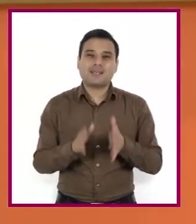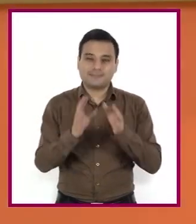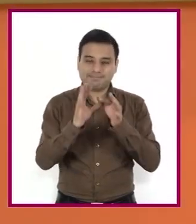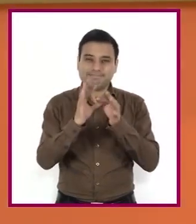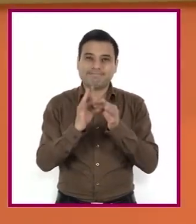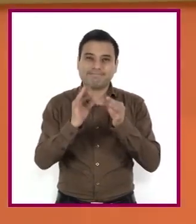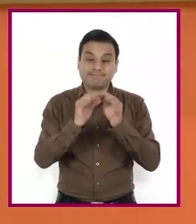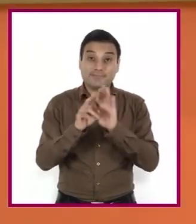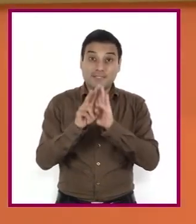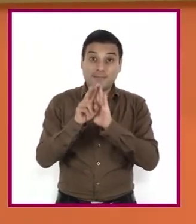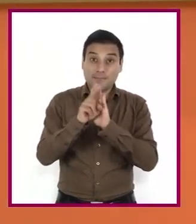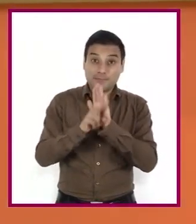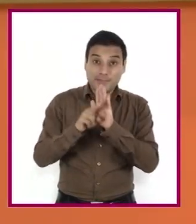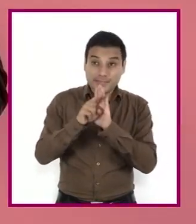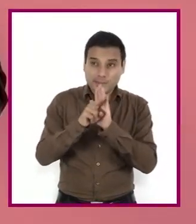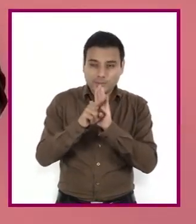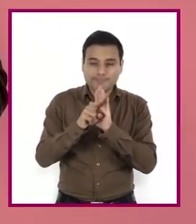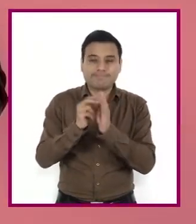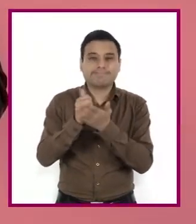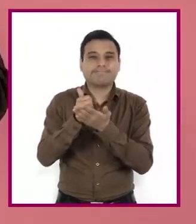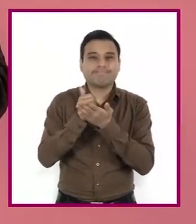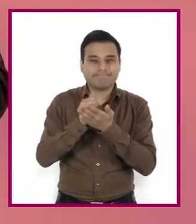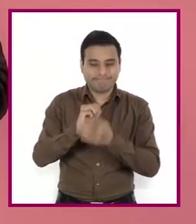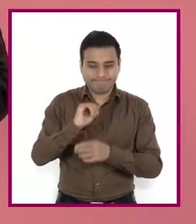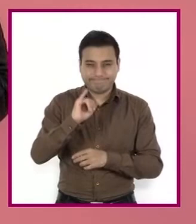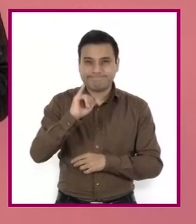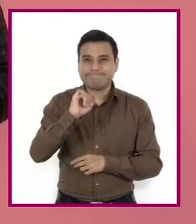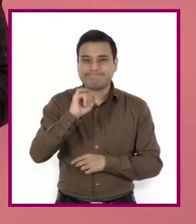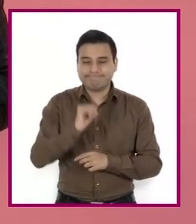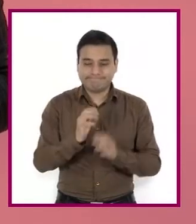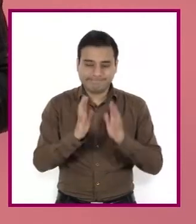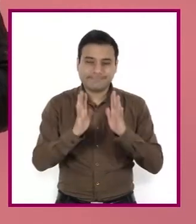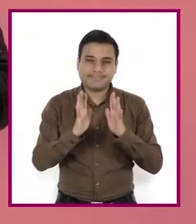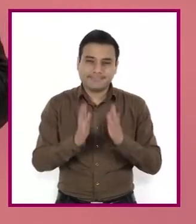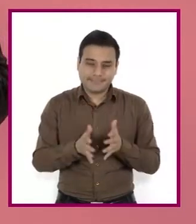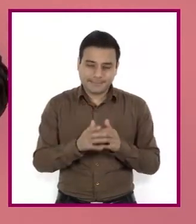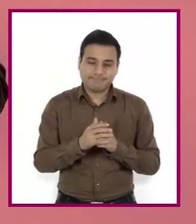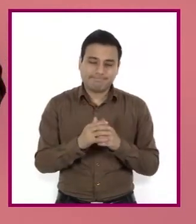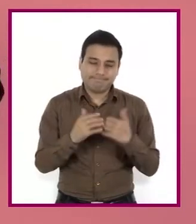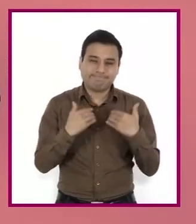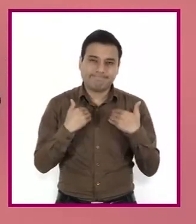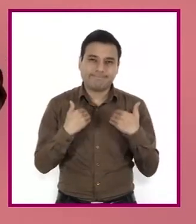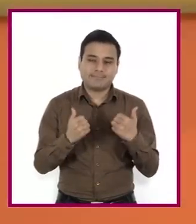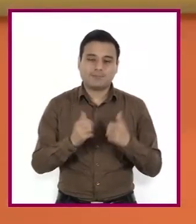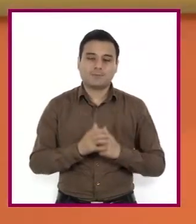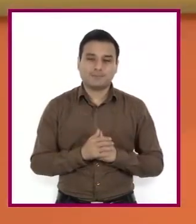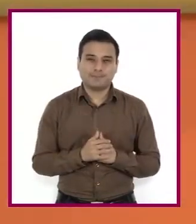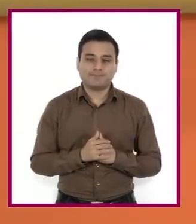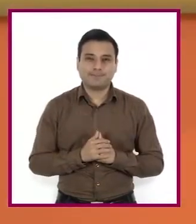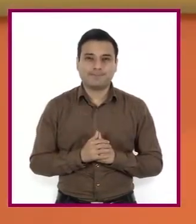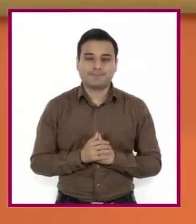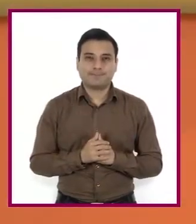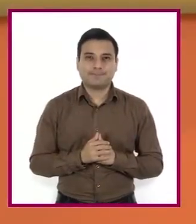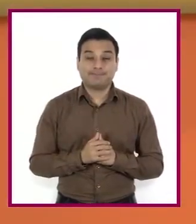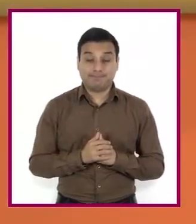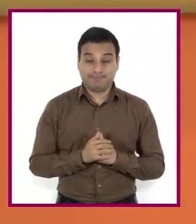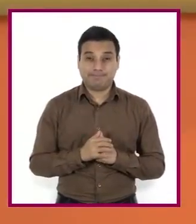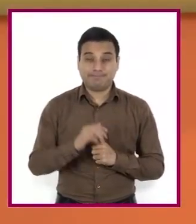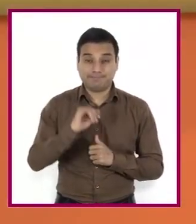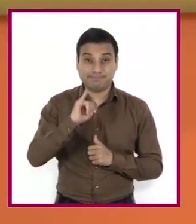que el video claro que nos ayuda y mucho más el extracto para entender su naturaleza. Así